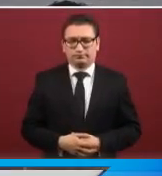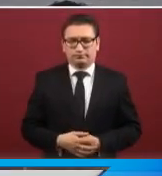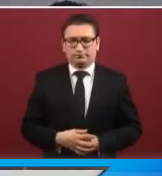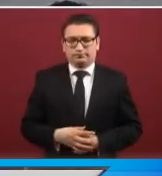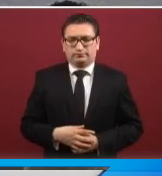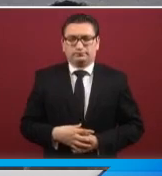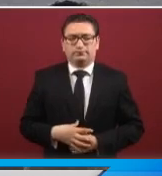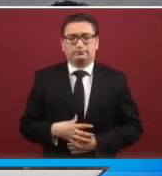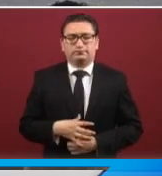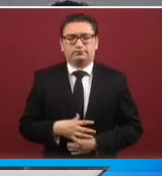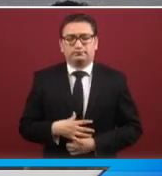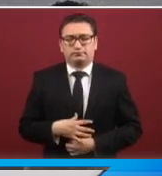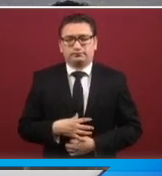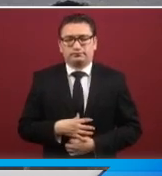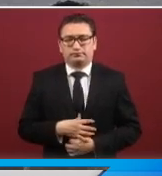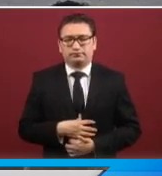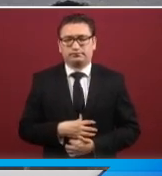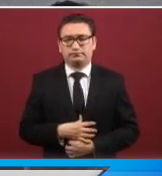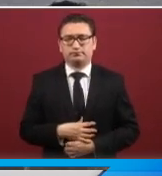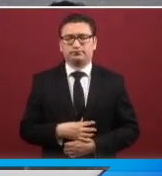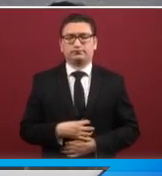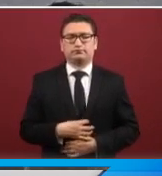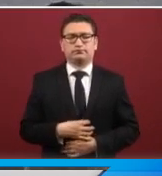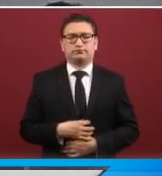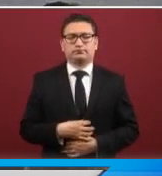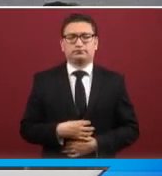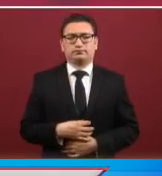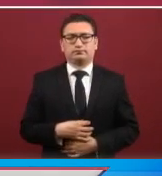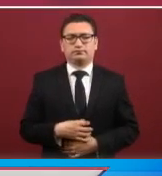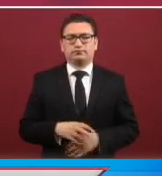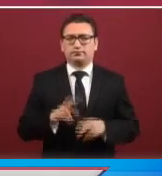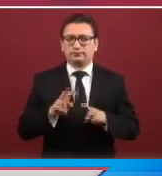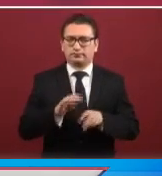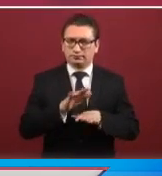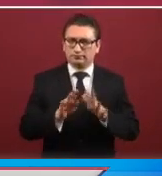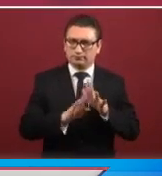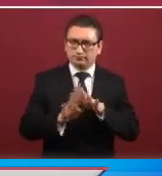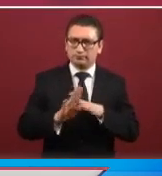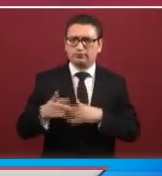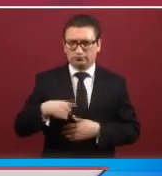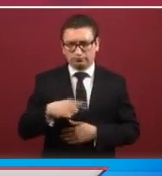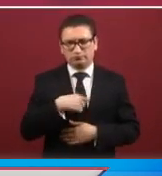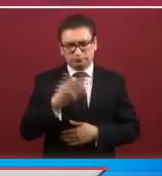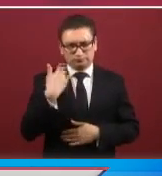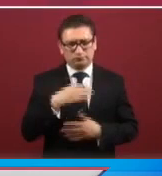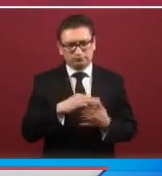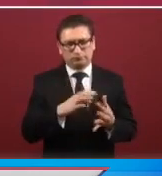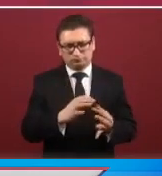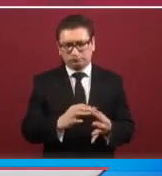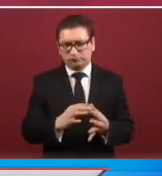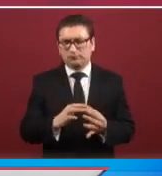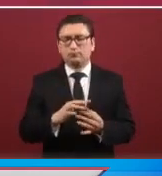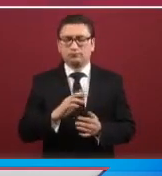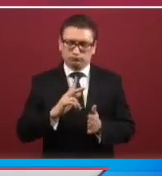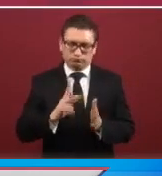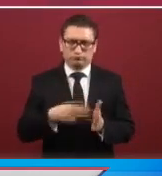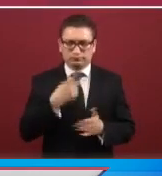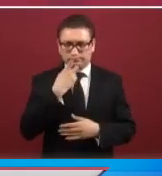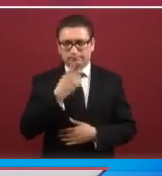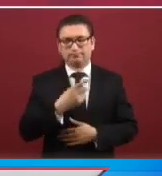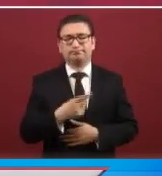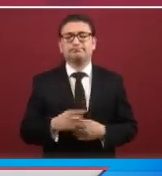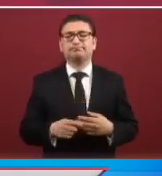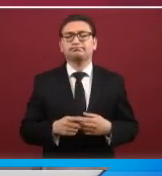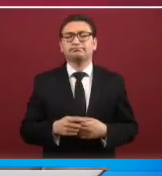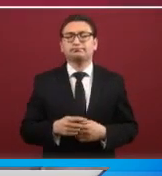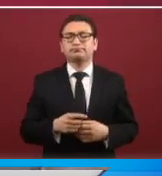Migrantes. Migratoria, ya hemos hablado bastante sobre nuestra postura. La postura es el impulsar el desarrollo de México y Centroamérica